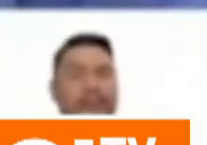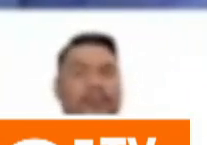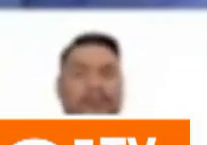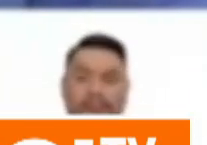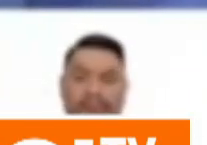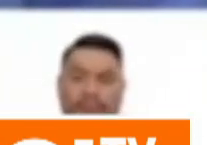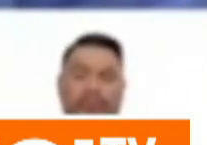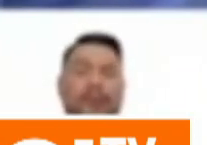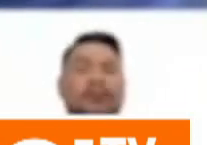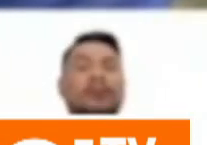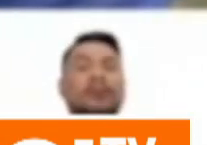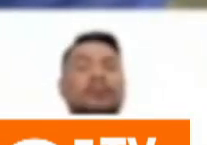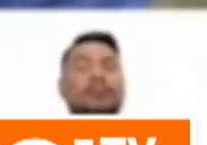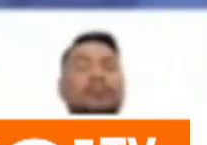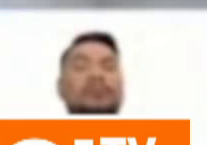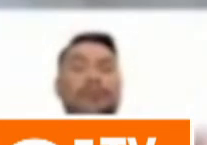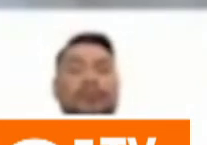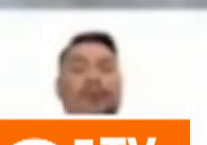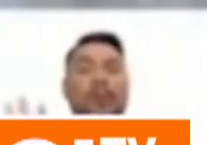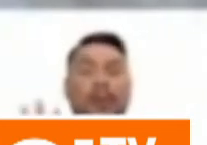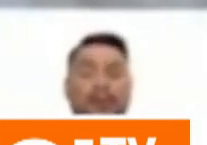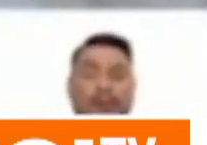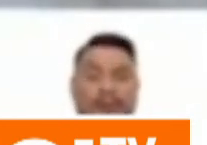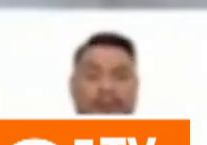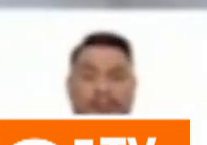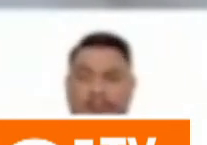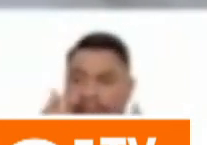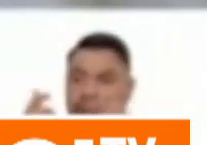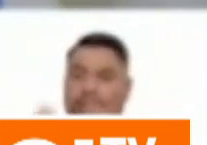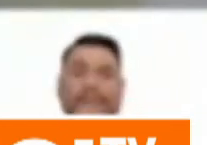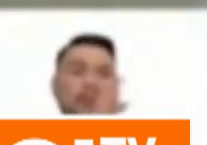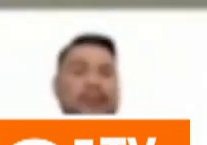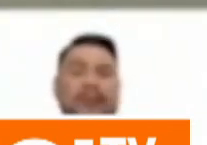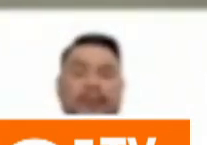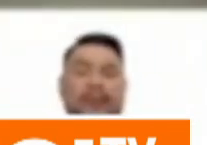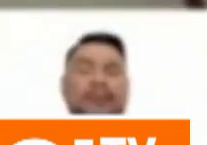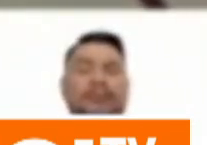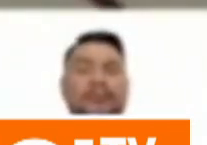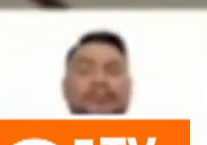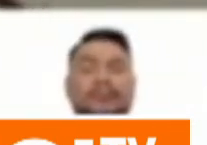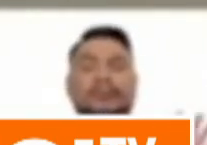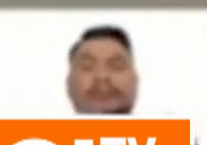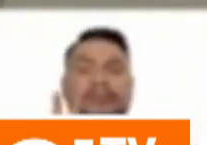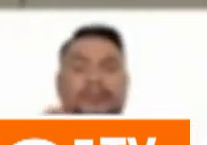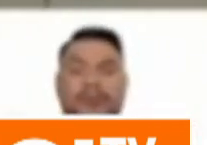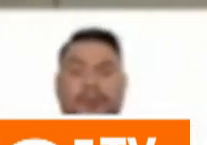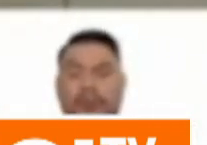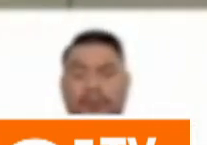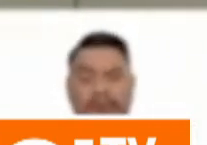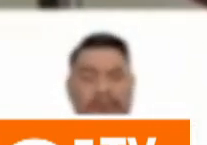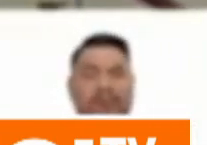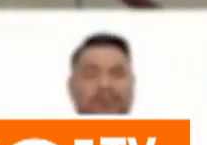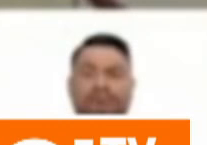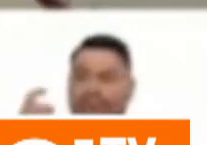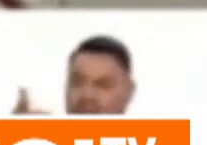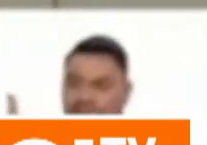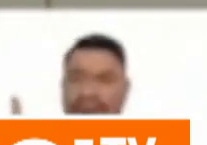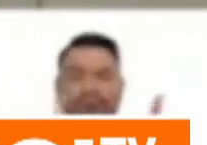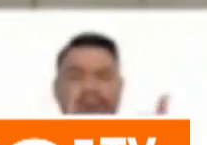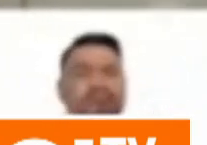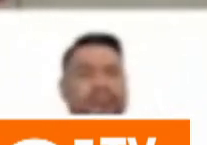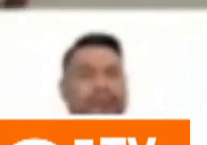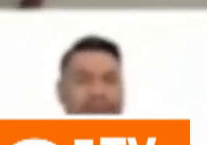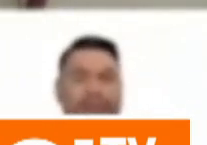presidenta Dina boluarte de cambiar el nombre del Ministerio del interior al del Ministerio de seguridad pública pues consideran que no es la manera más adecuada para